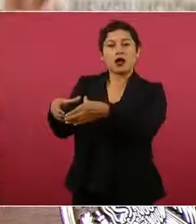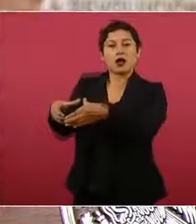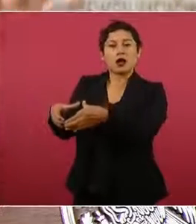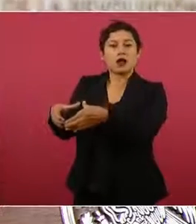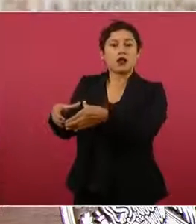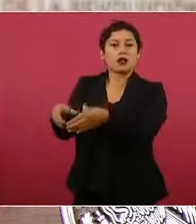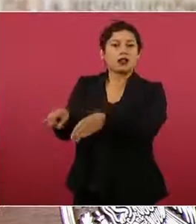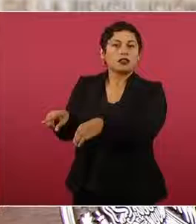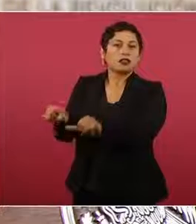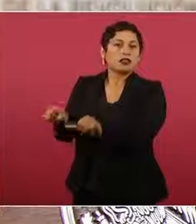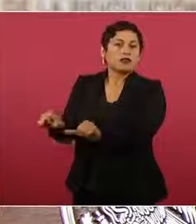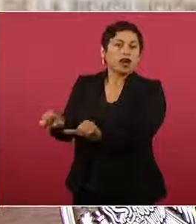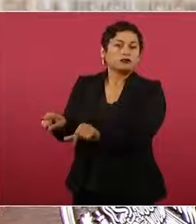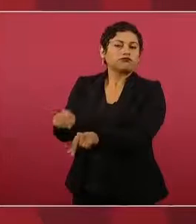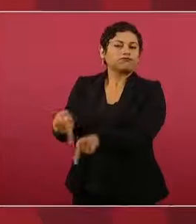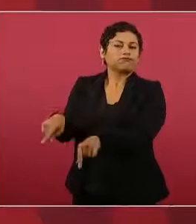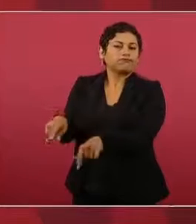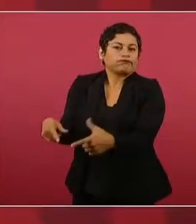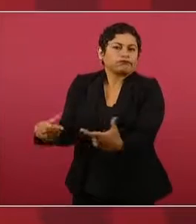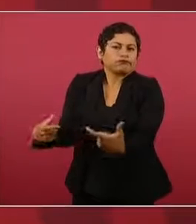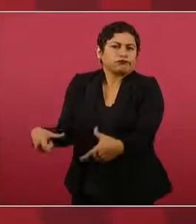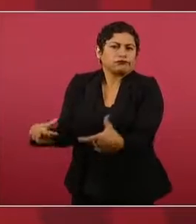porque era una forma también